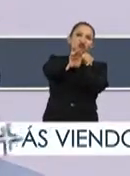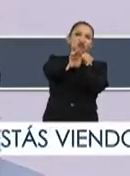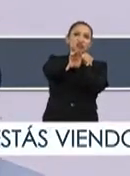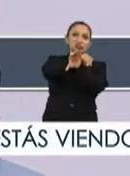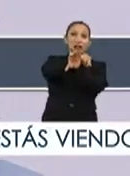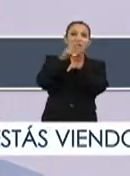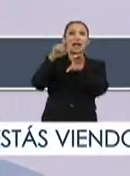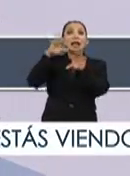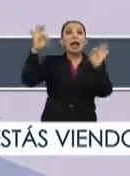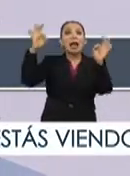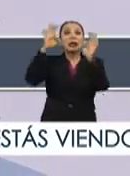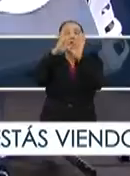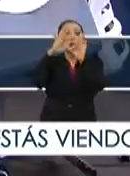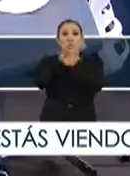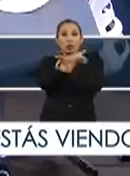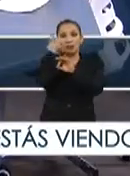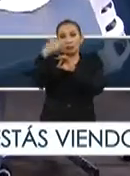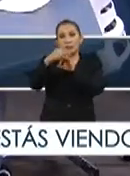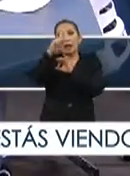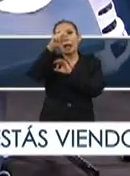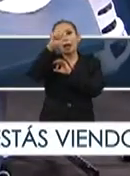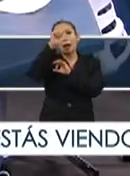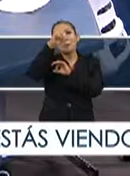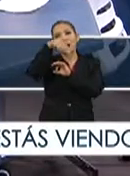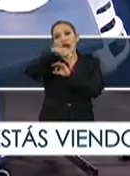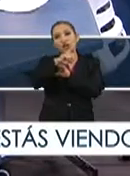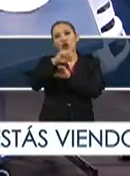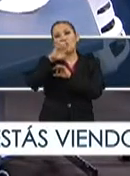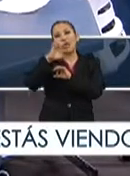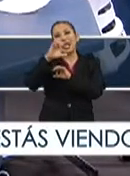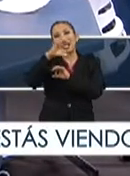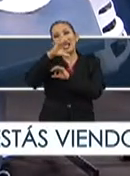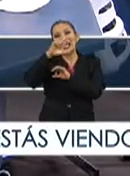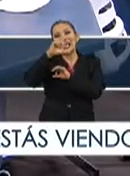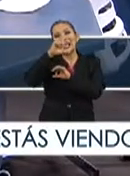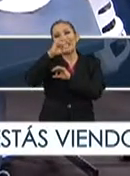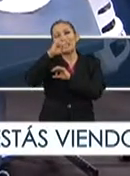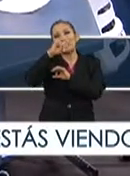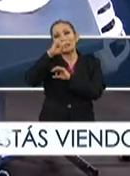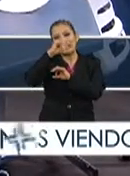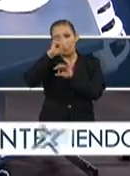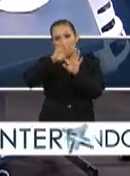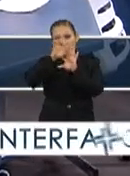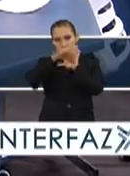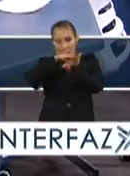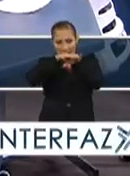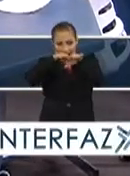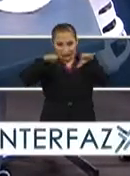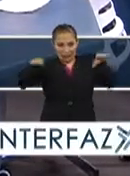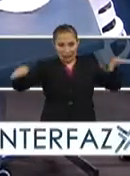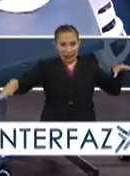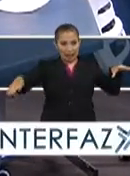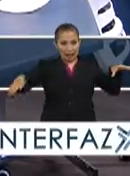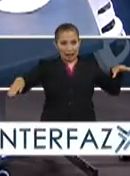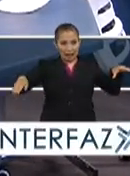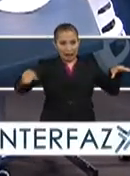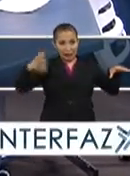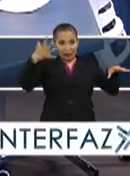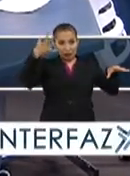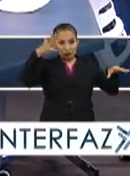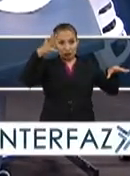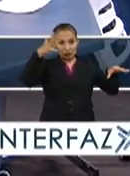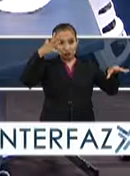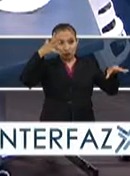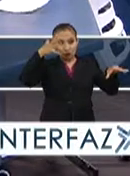ocurren porque hay un plano que se llama el plano de la eclíptica. Hagan de cuenta que es esta mesa y el Sol estuviera aquí al centro. Entonces